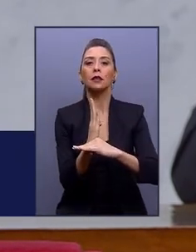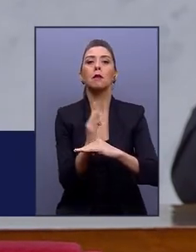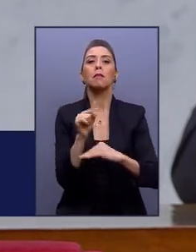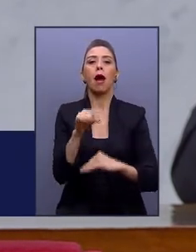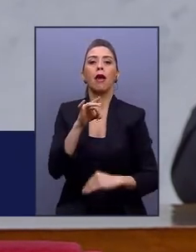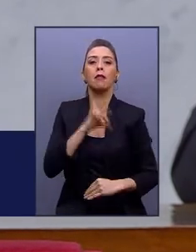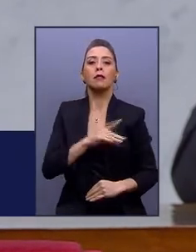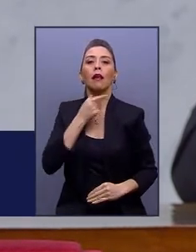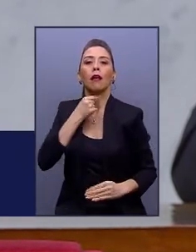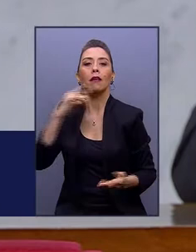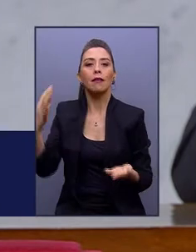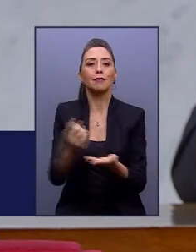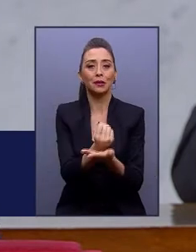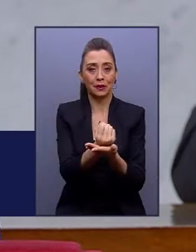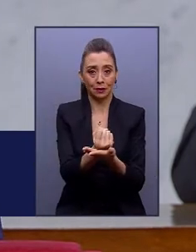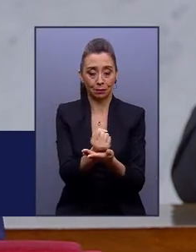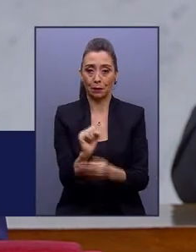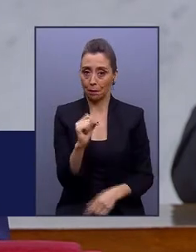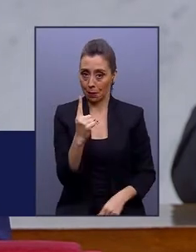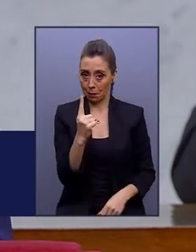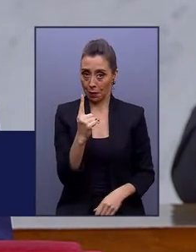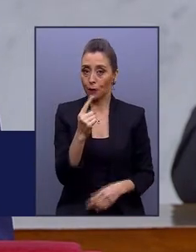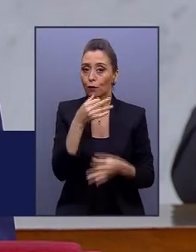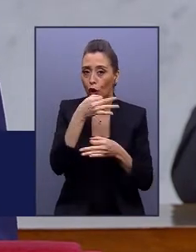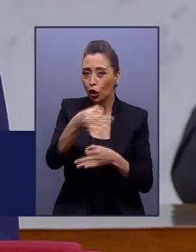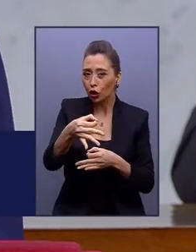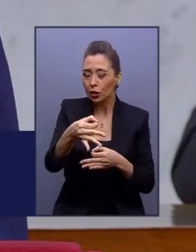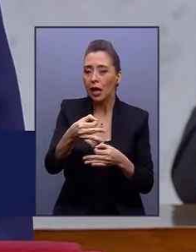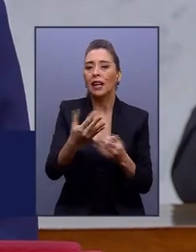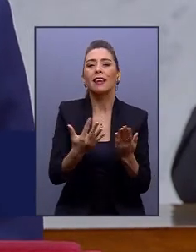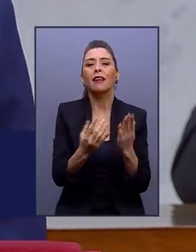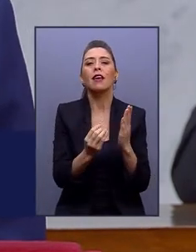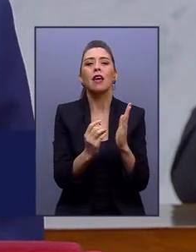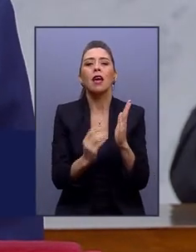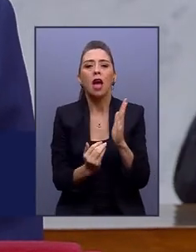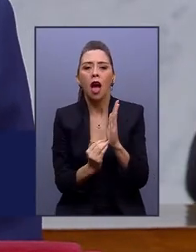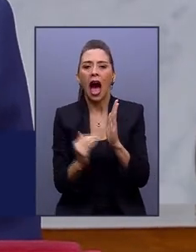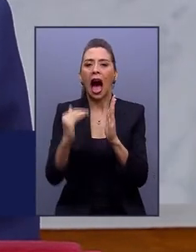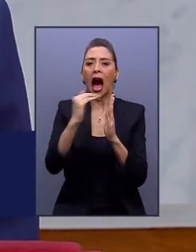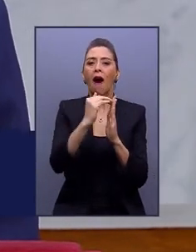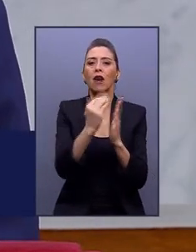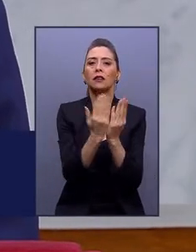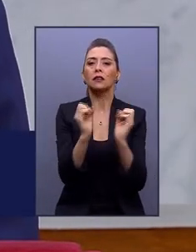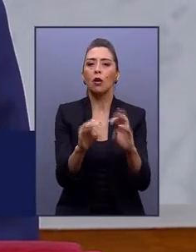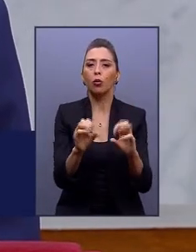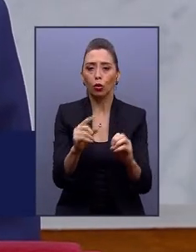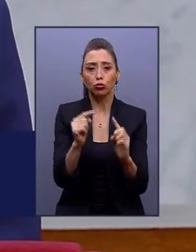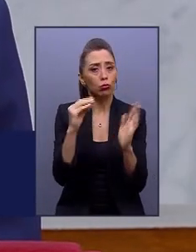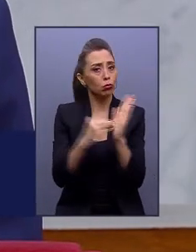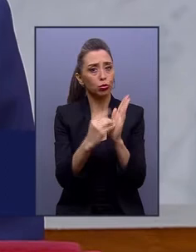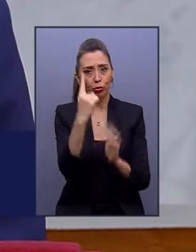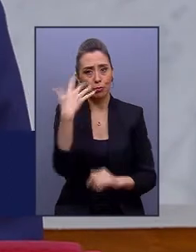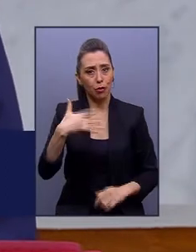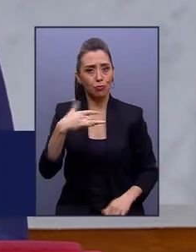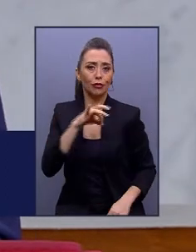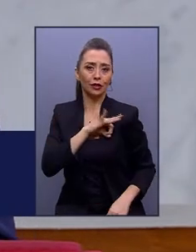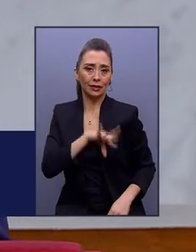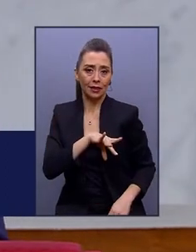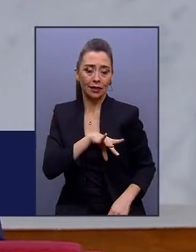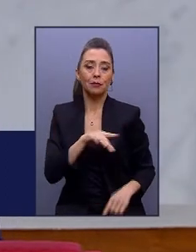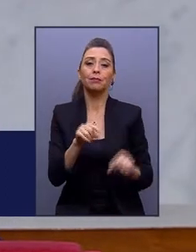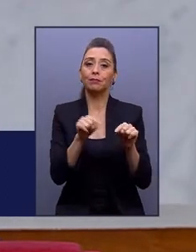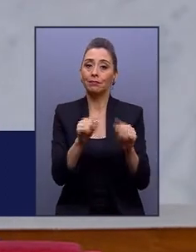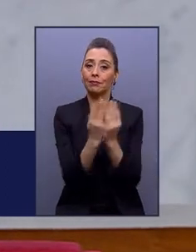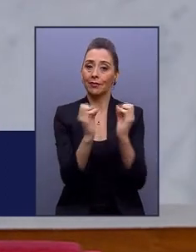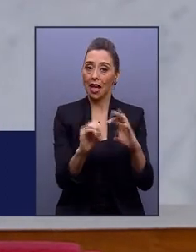que queremos. En primer lugar, quiero compartirles los avances en educación, porque es nuestra prioridad y la de Chile, porque es el